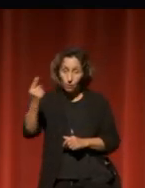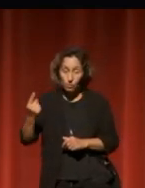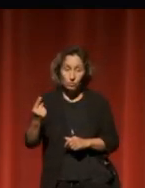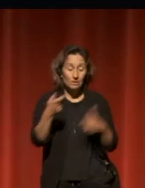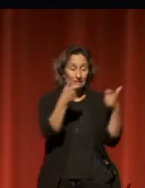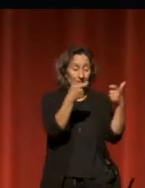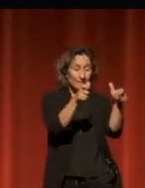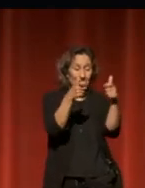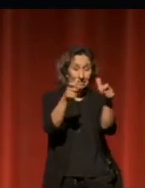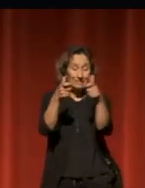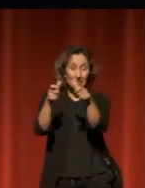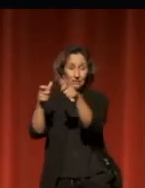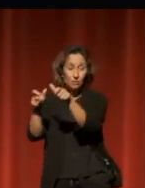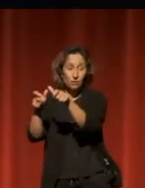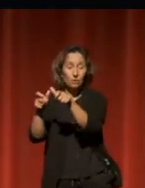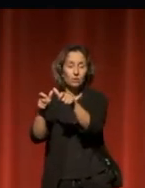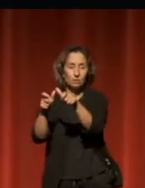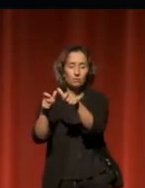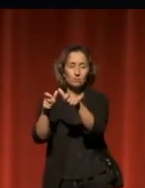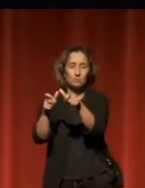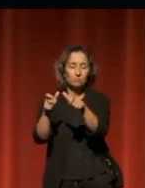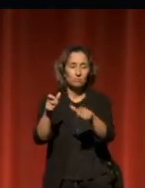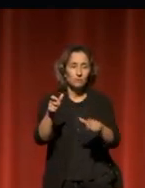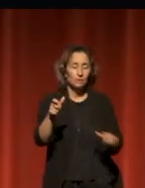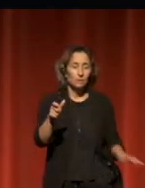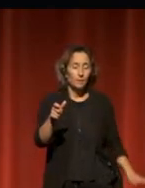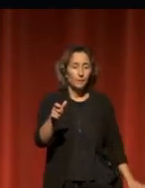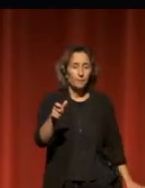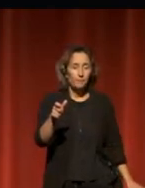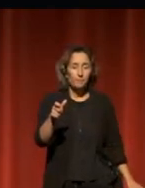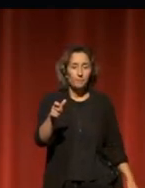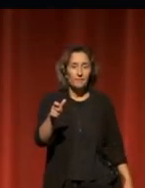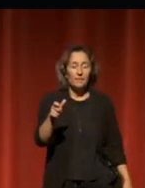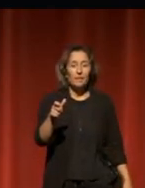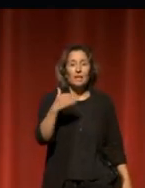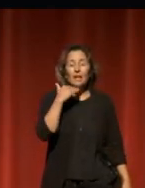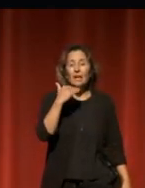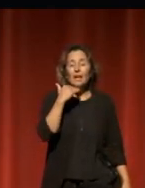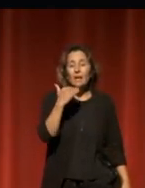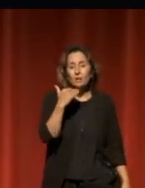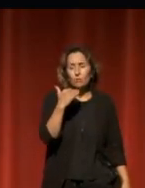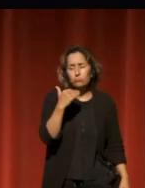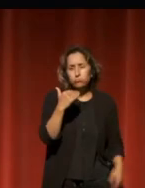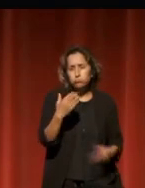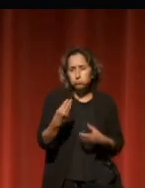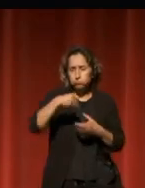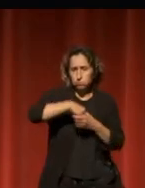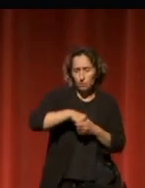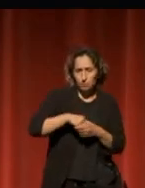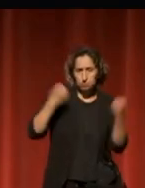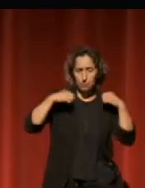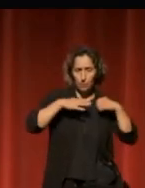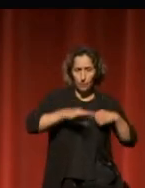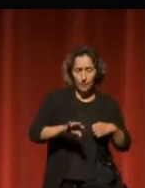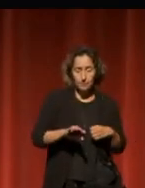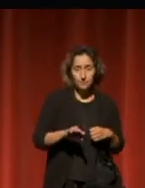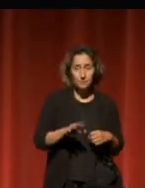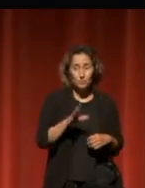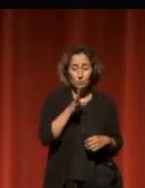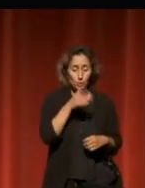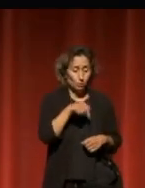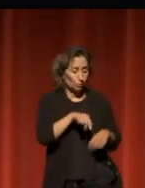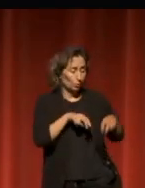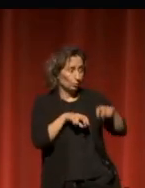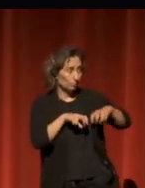sectores implicados en estas competencias tiene algo que aportar al respecto, ¿no? Por eso están